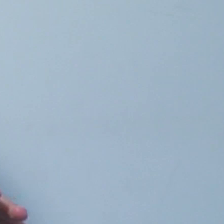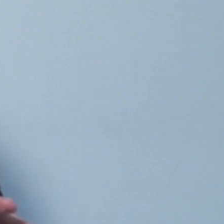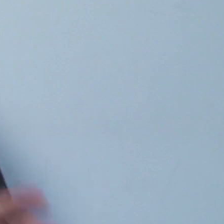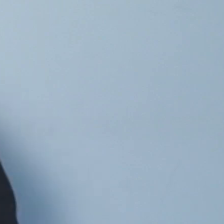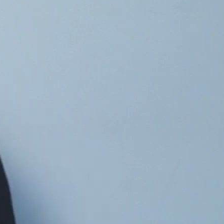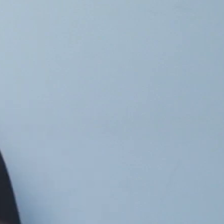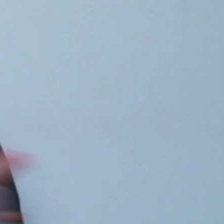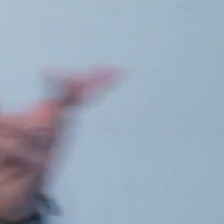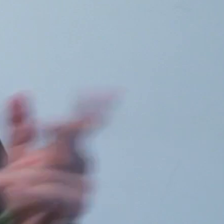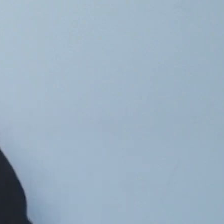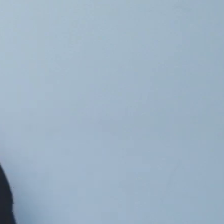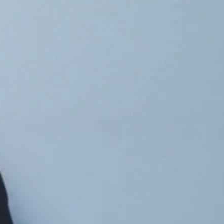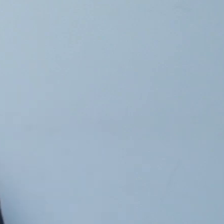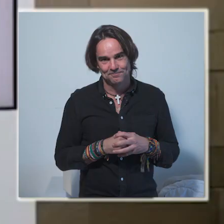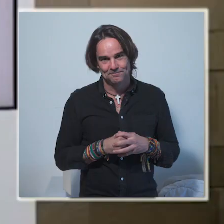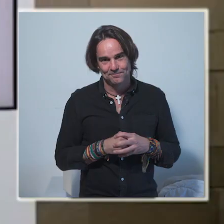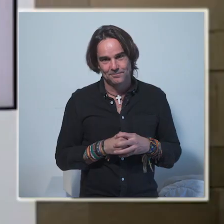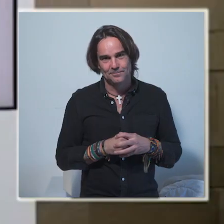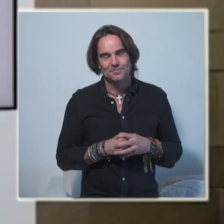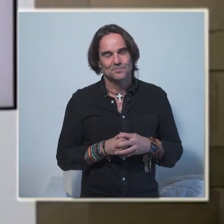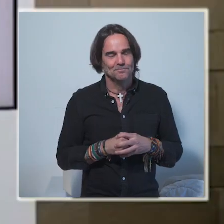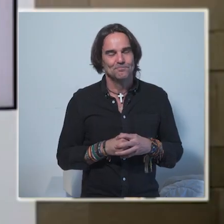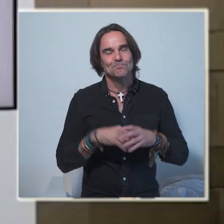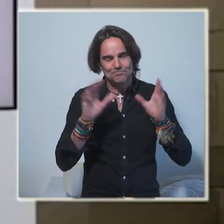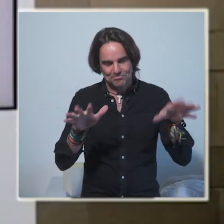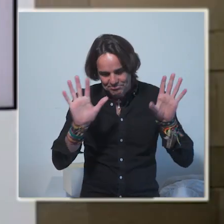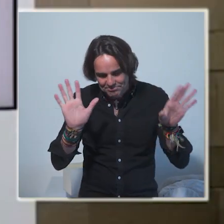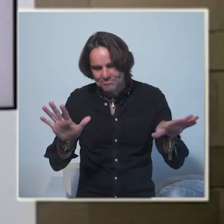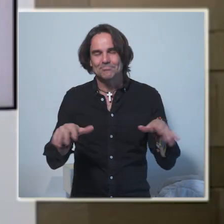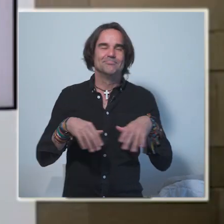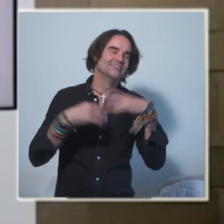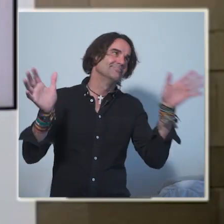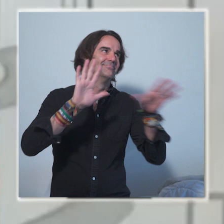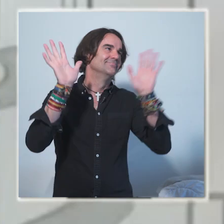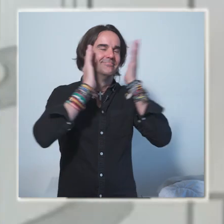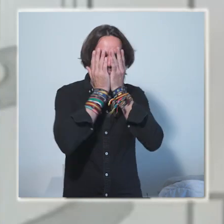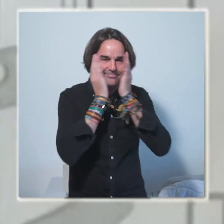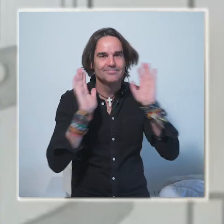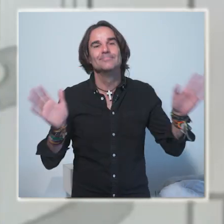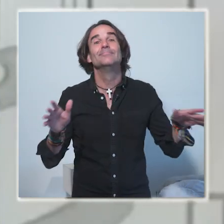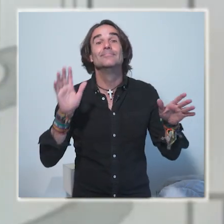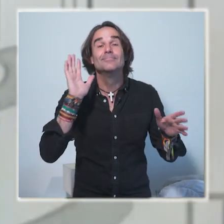explicar otra vez, que me parece que no me he explicado bien. Voy a volver a explicarlo, a ver si soy capaz de explicarlo.